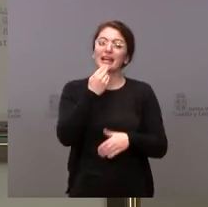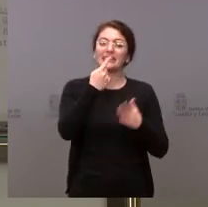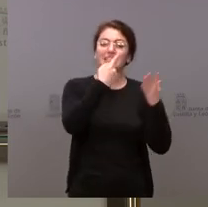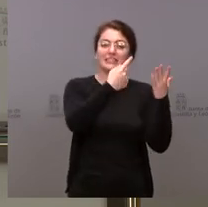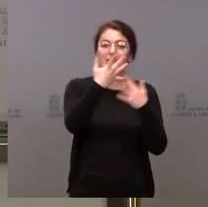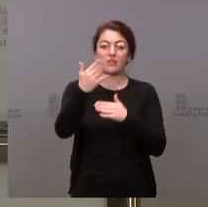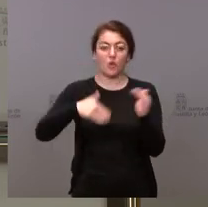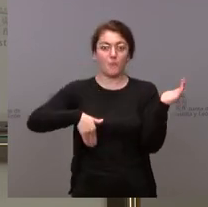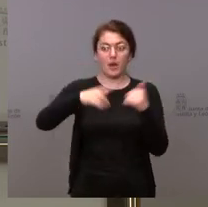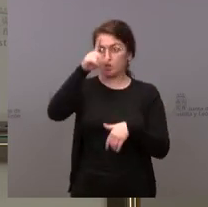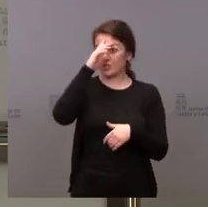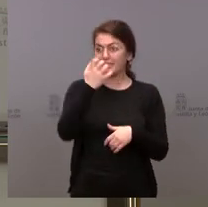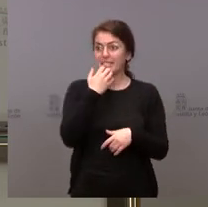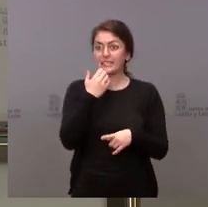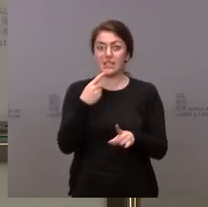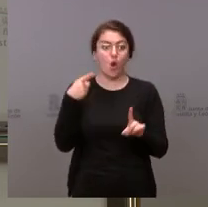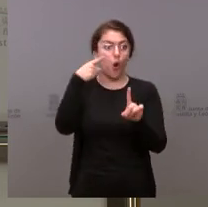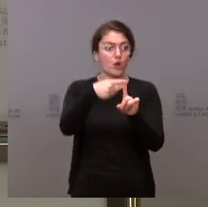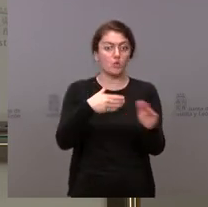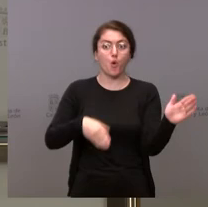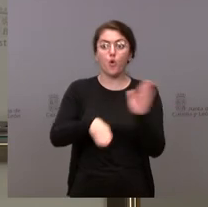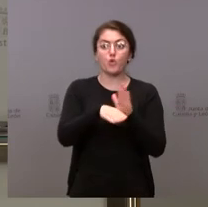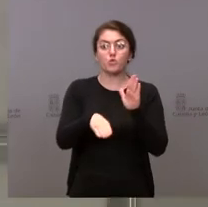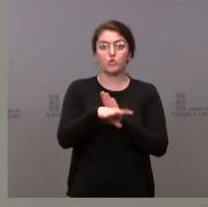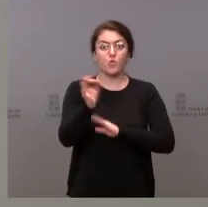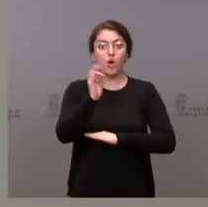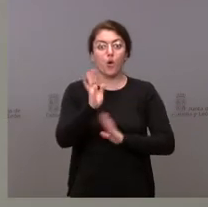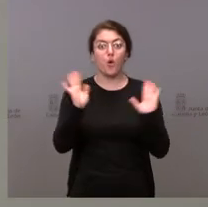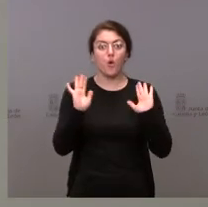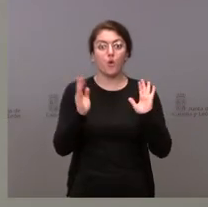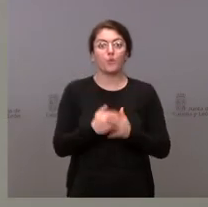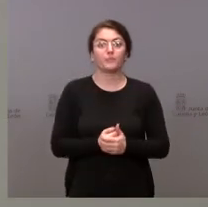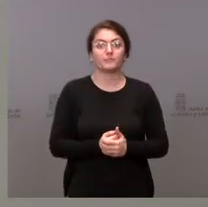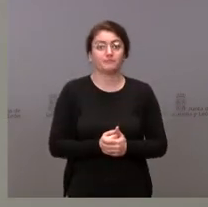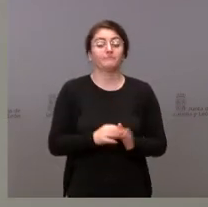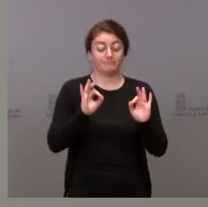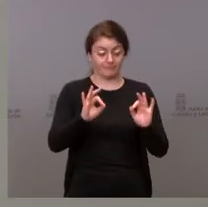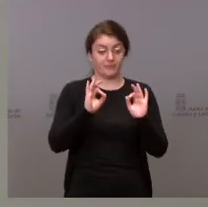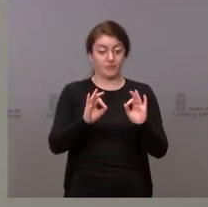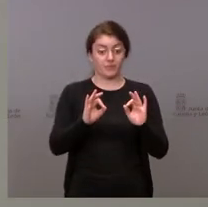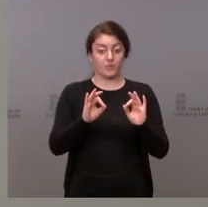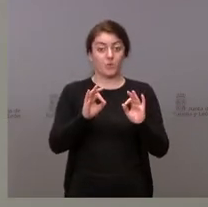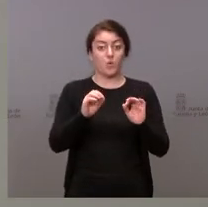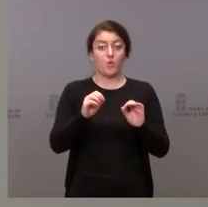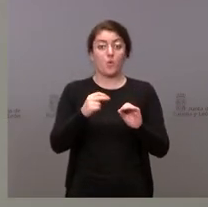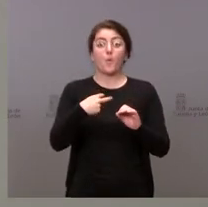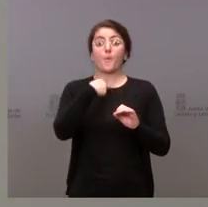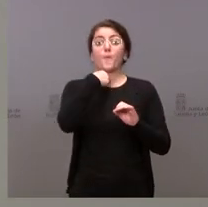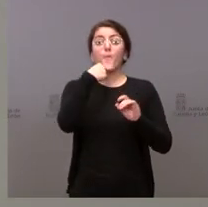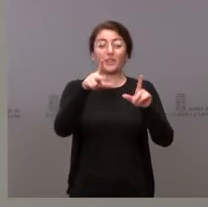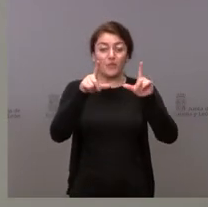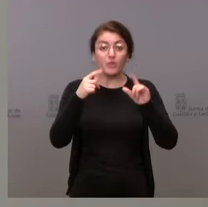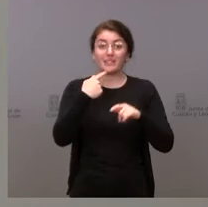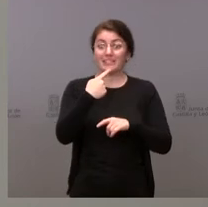adjetivo sigue vigente lo van a mantener se va a poner en marcha de hecho el consejero portavoz ha anunciado la adquisición la